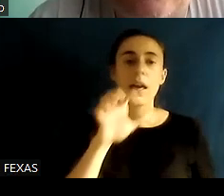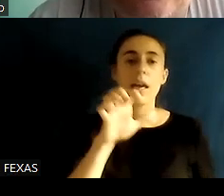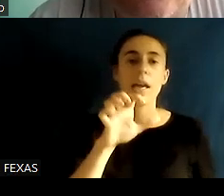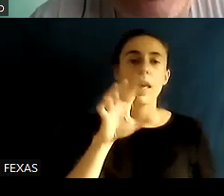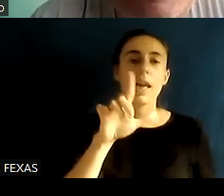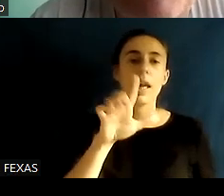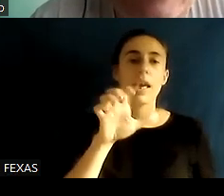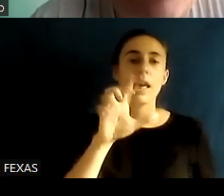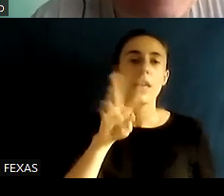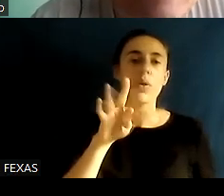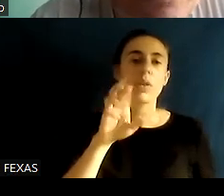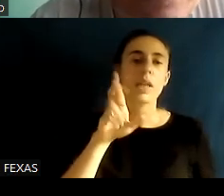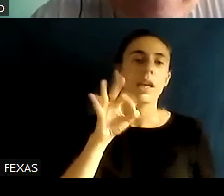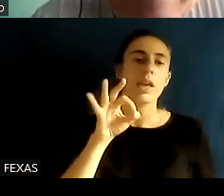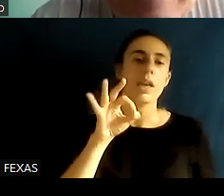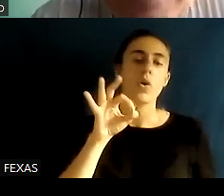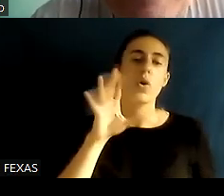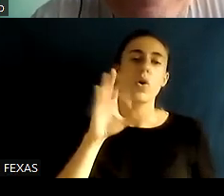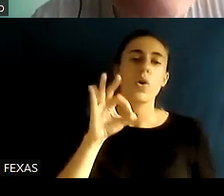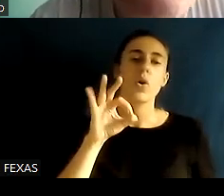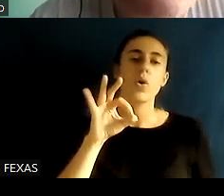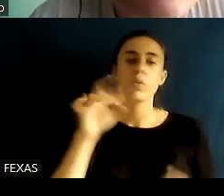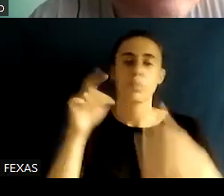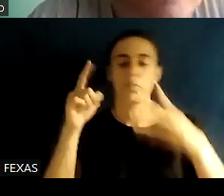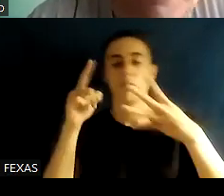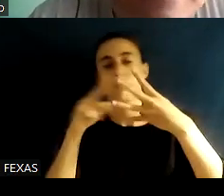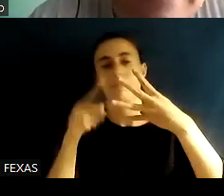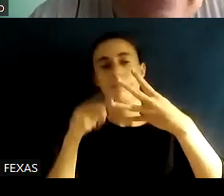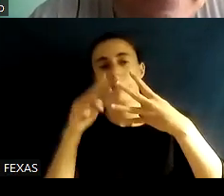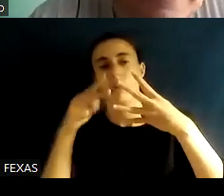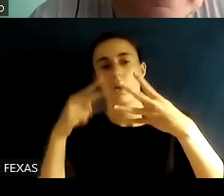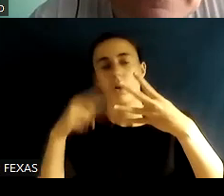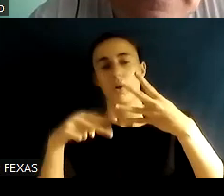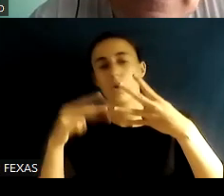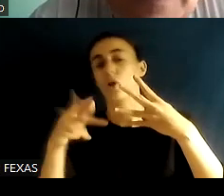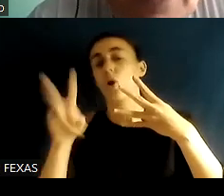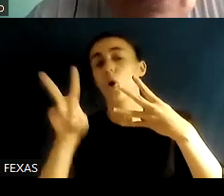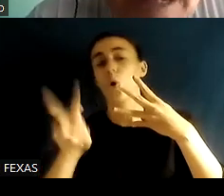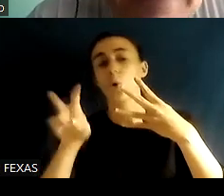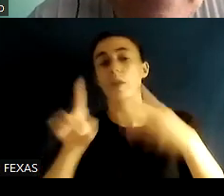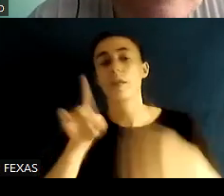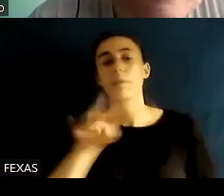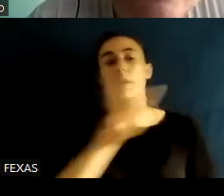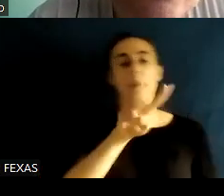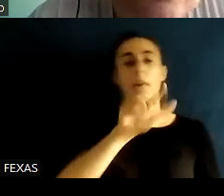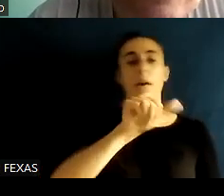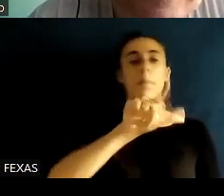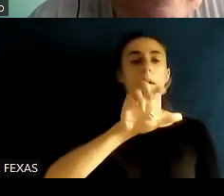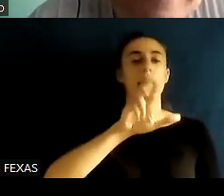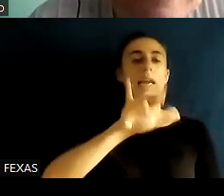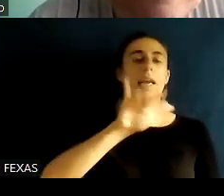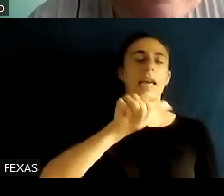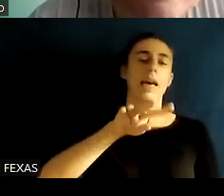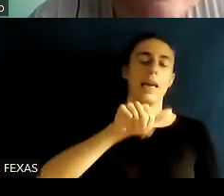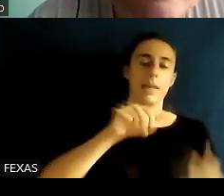dos drogas vegetales muy interesantes a utilizar. Y en el caso de la valeriana, claramente es un tranquilizante, es un